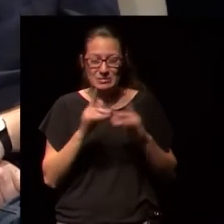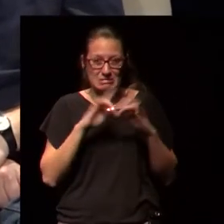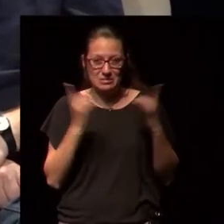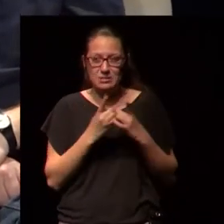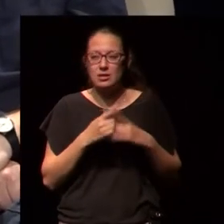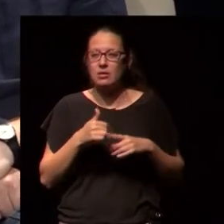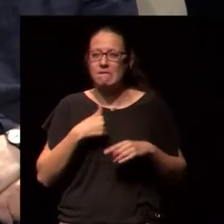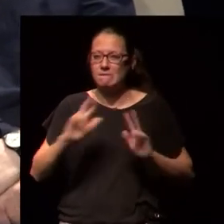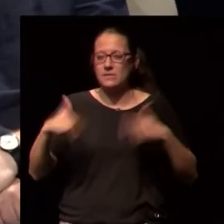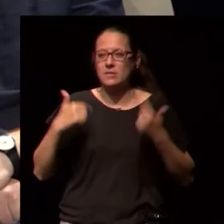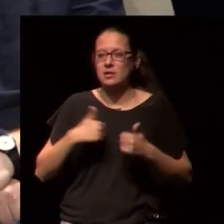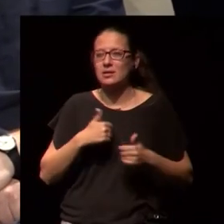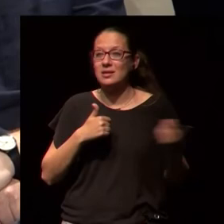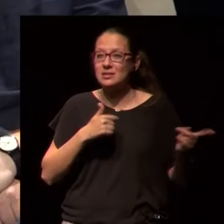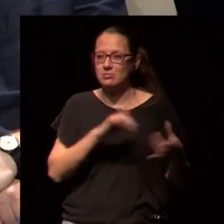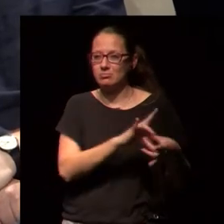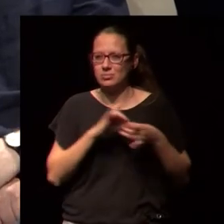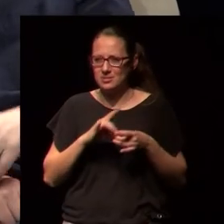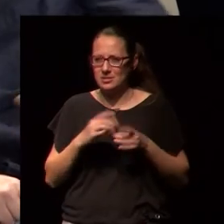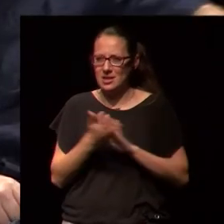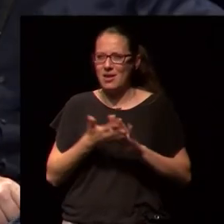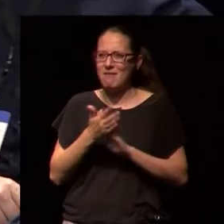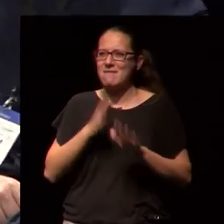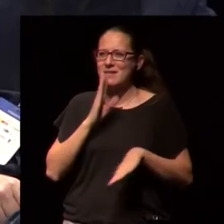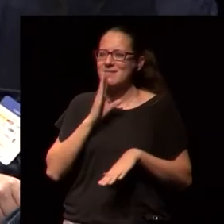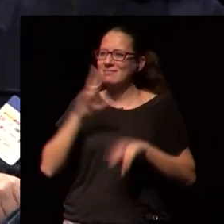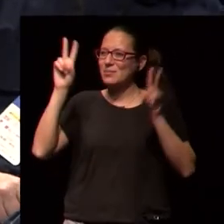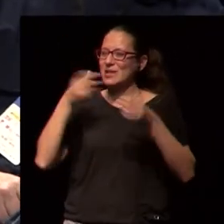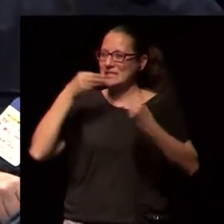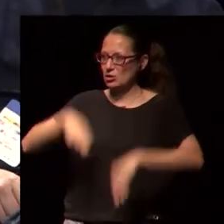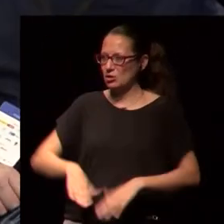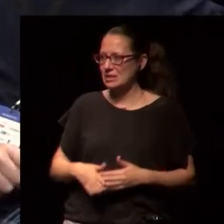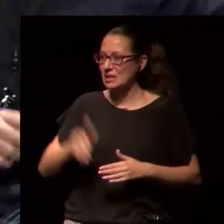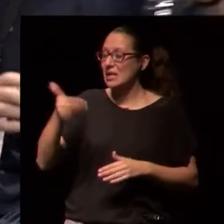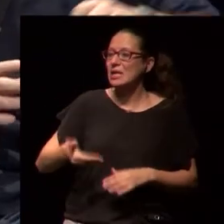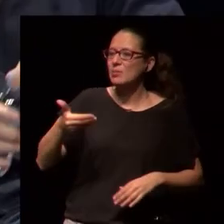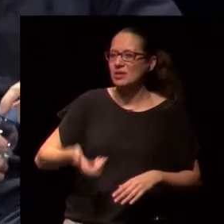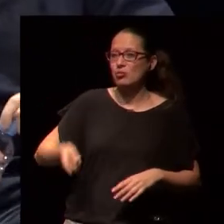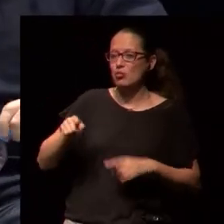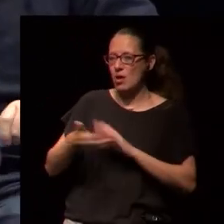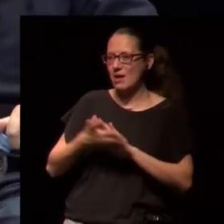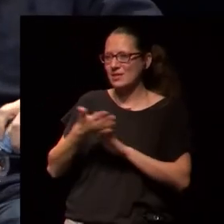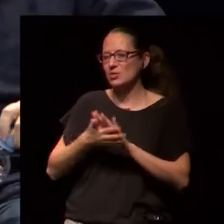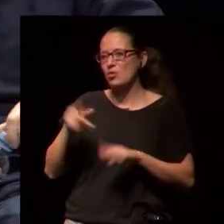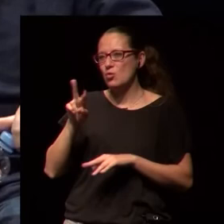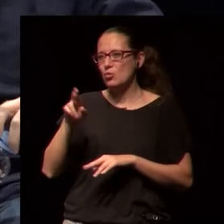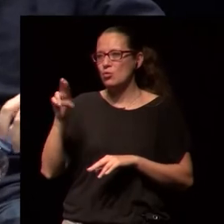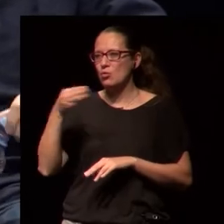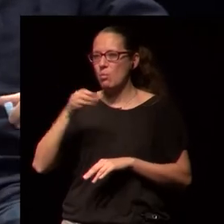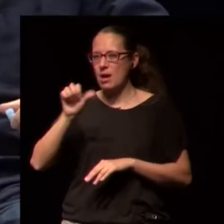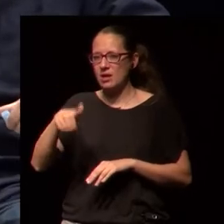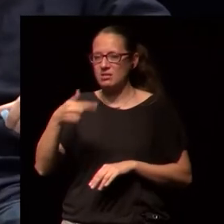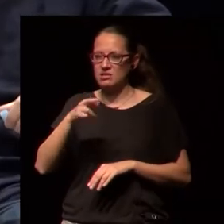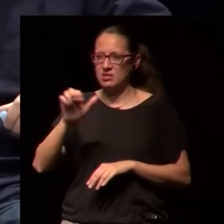esto recalca lo que comentaba acerca de las historias. Es interesante que hagas referencia a Urban Dig, del proyecto griego. Acabo